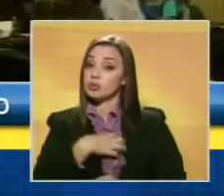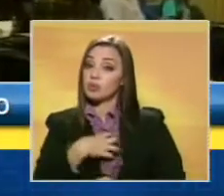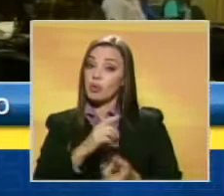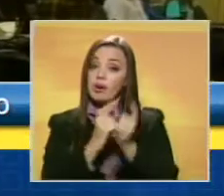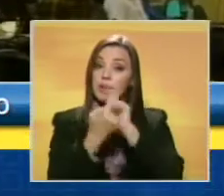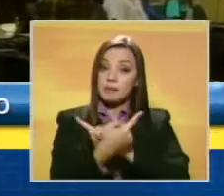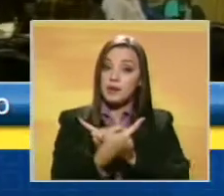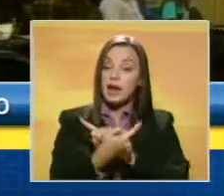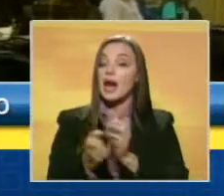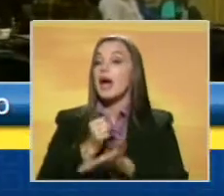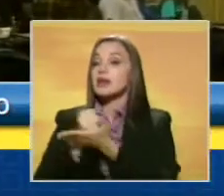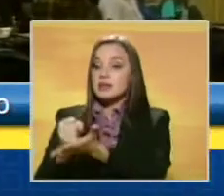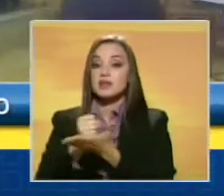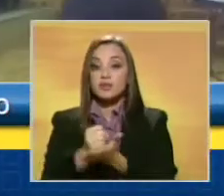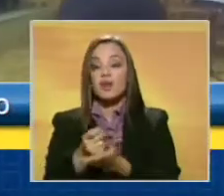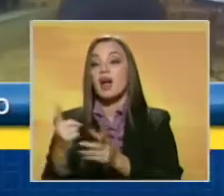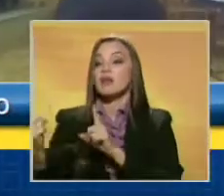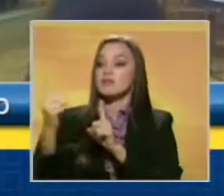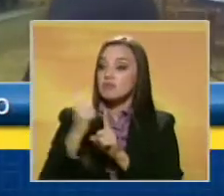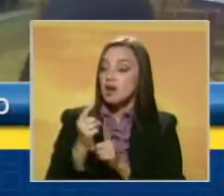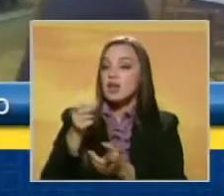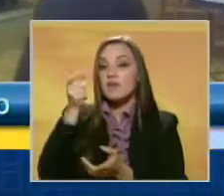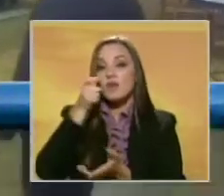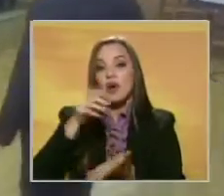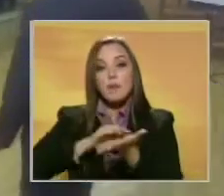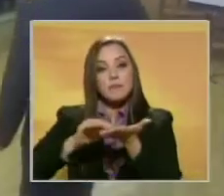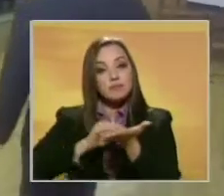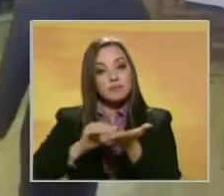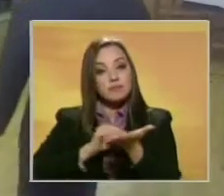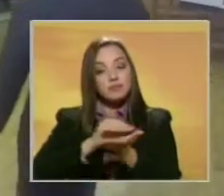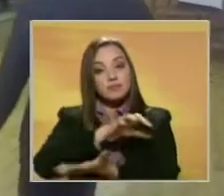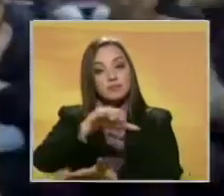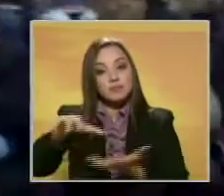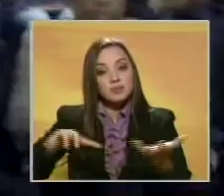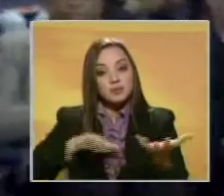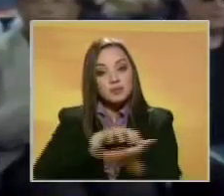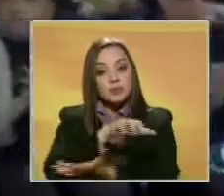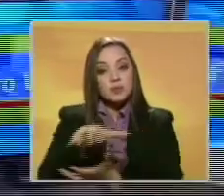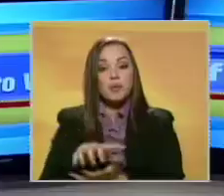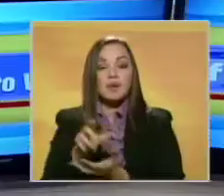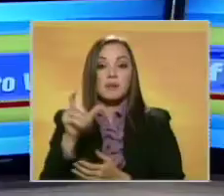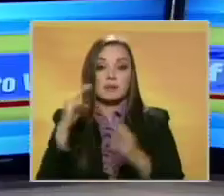darle tribuna a los problemas de su entorno. Para Noticiero Venevisión, desde Mérida, Patricia Col.